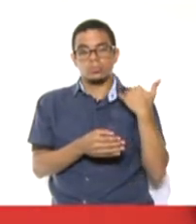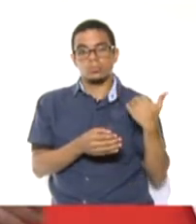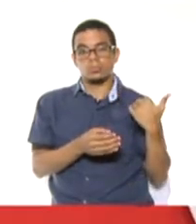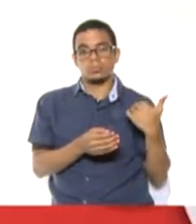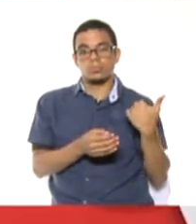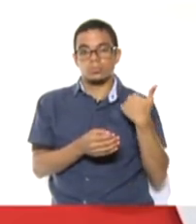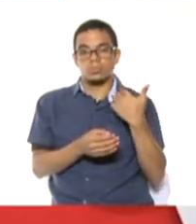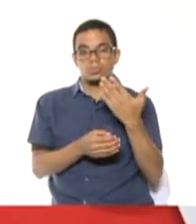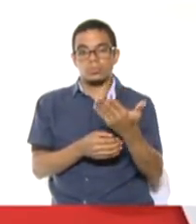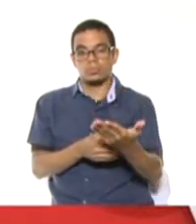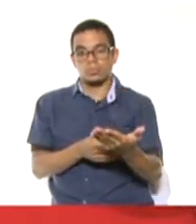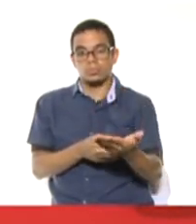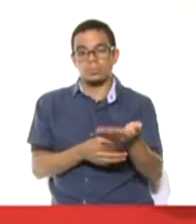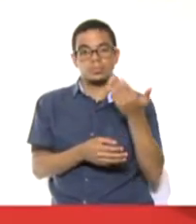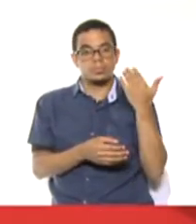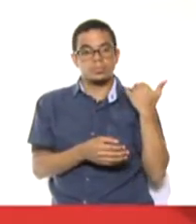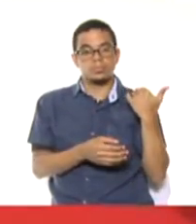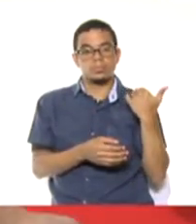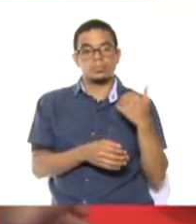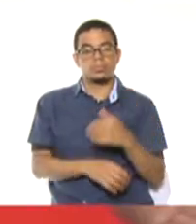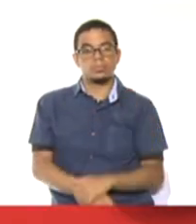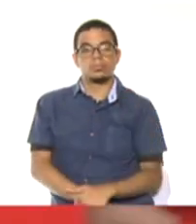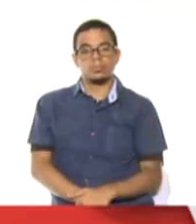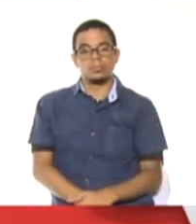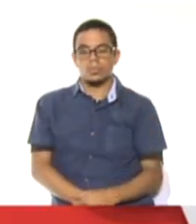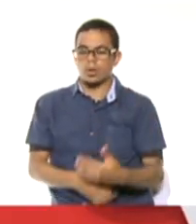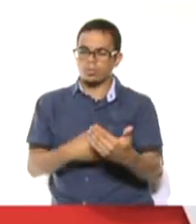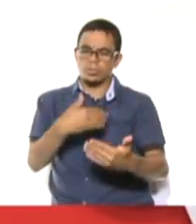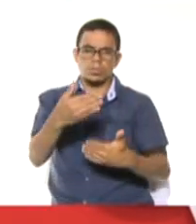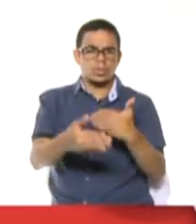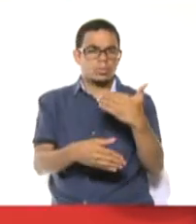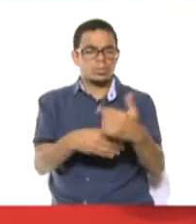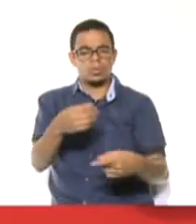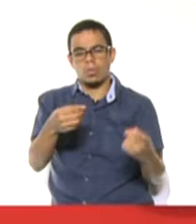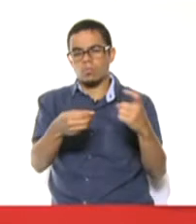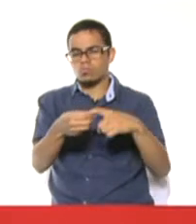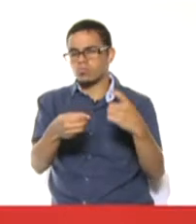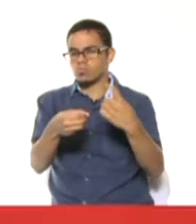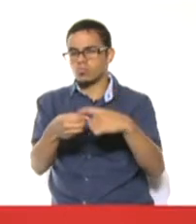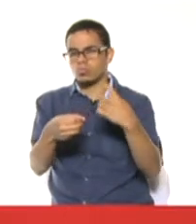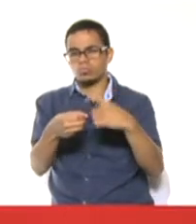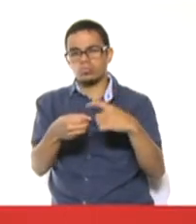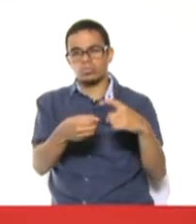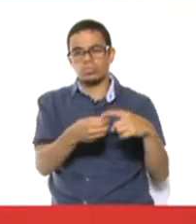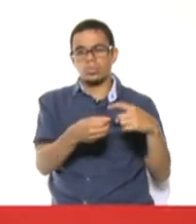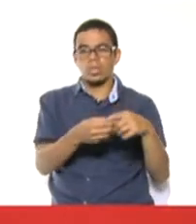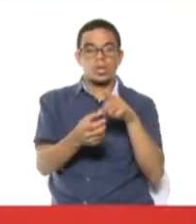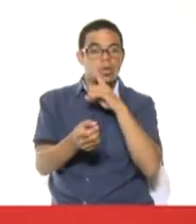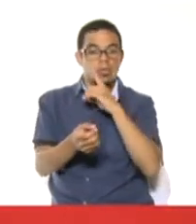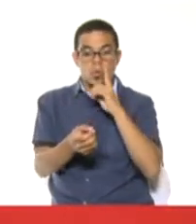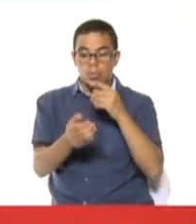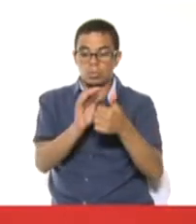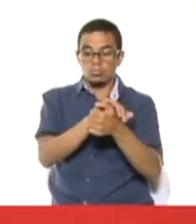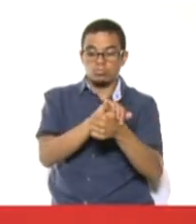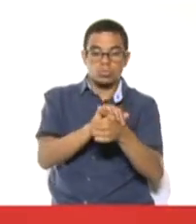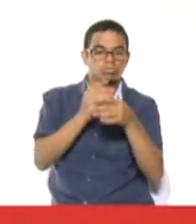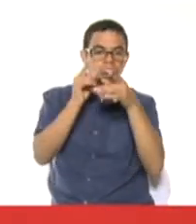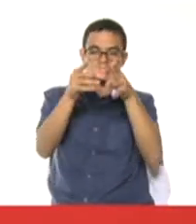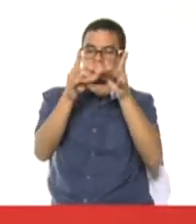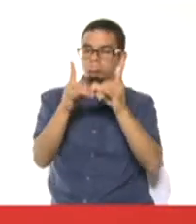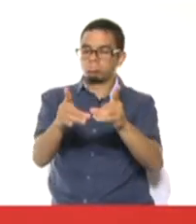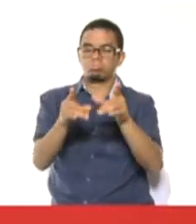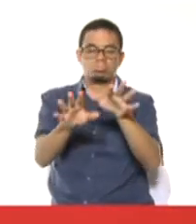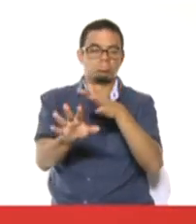adelante, atrás, adelante, atrás. Y a este morrocoy ustedes pueden colocarle el nombre que más deseen. Y